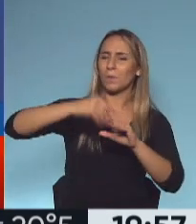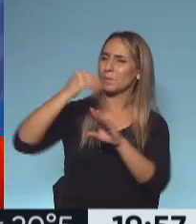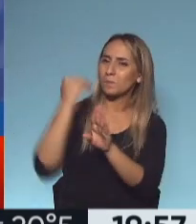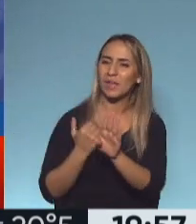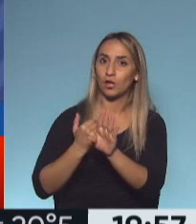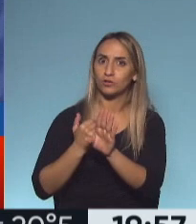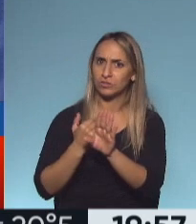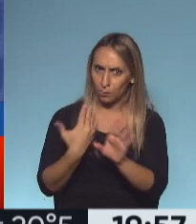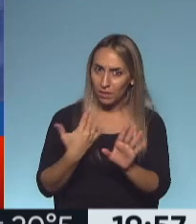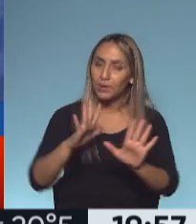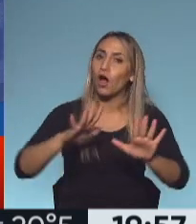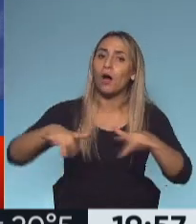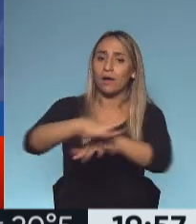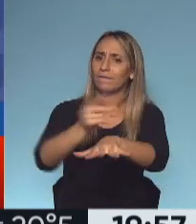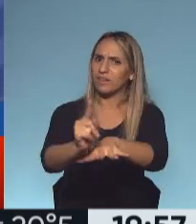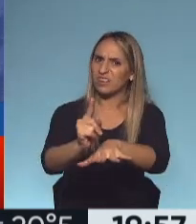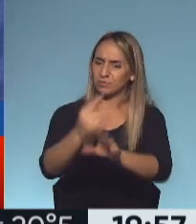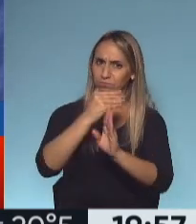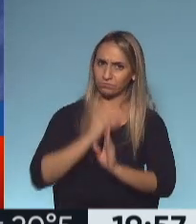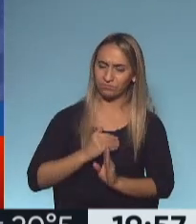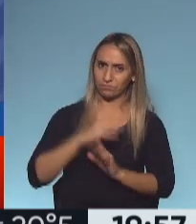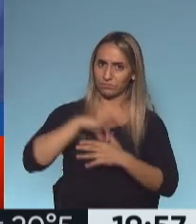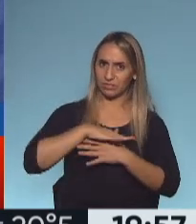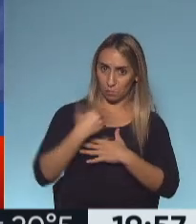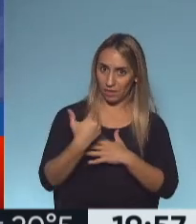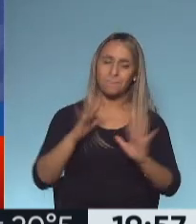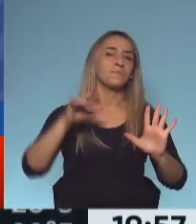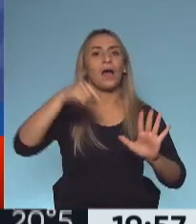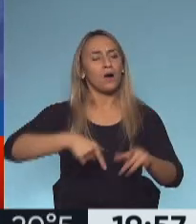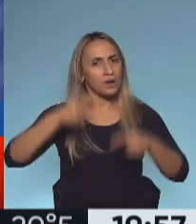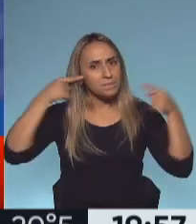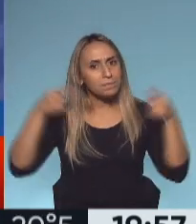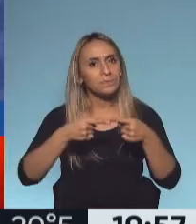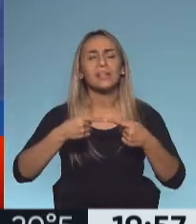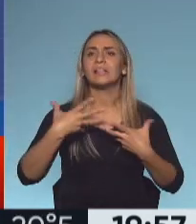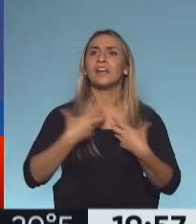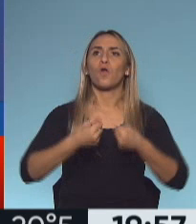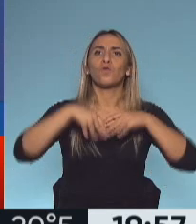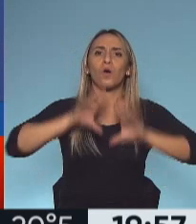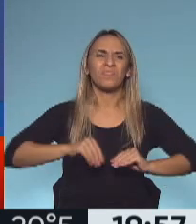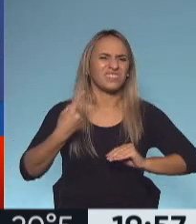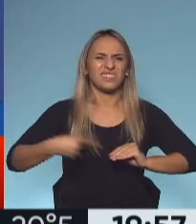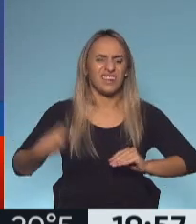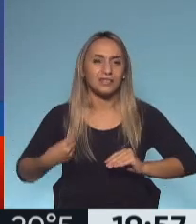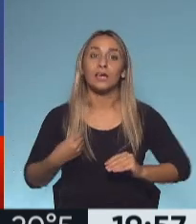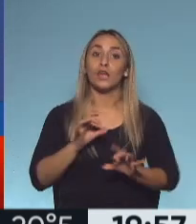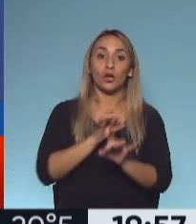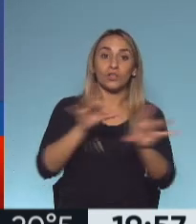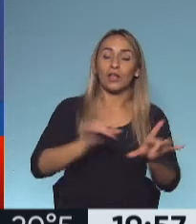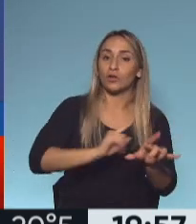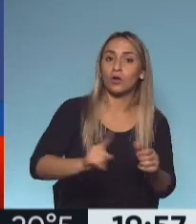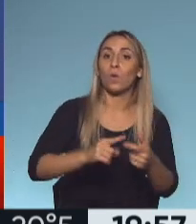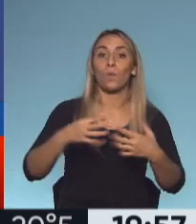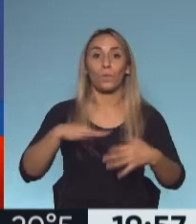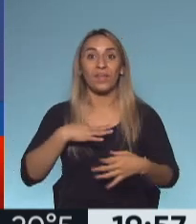circulación? Bueno, mira, hoy estamos trabajando en la salud integral de las personas. Salud integral implica evitar los contagios, salvar vidas y cuidar la